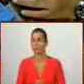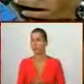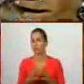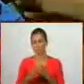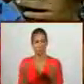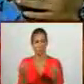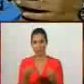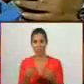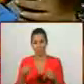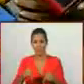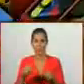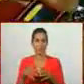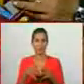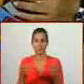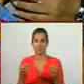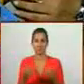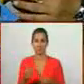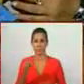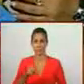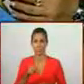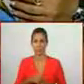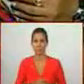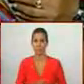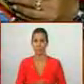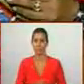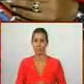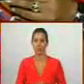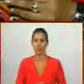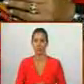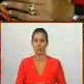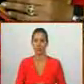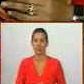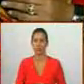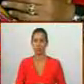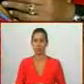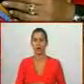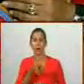nosotros, pues hoy hemos declarado